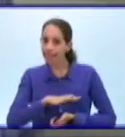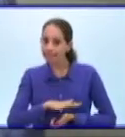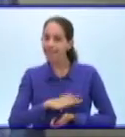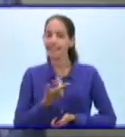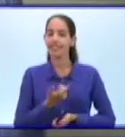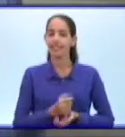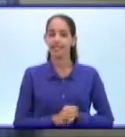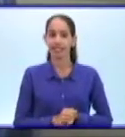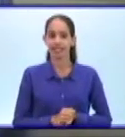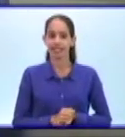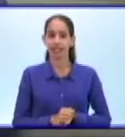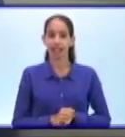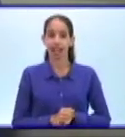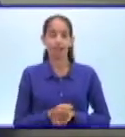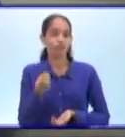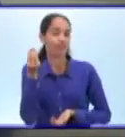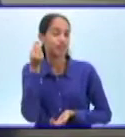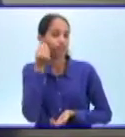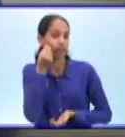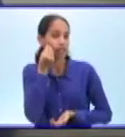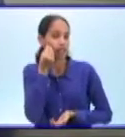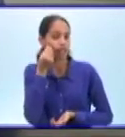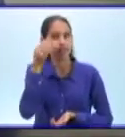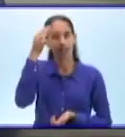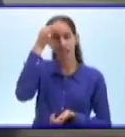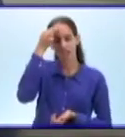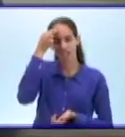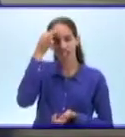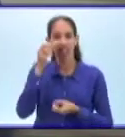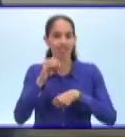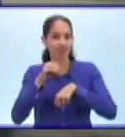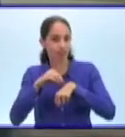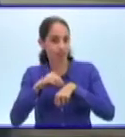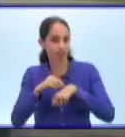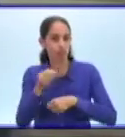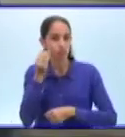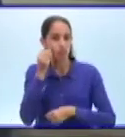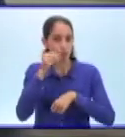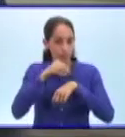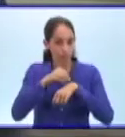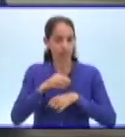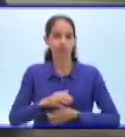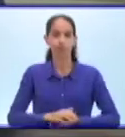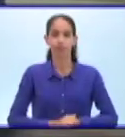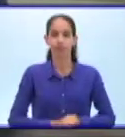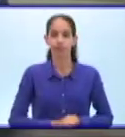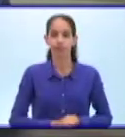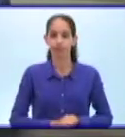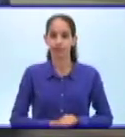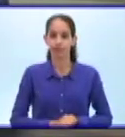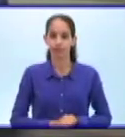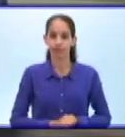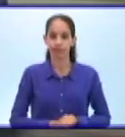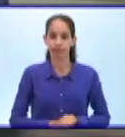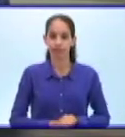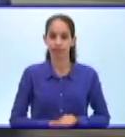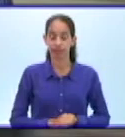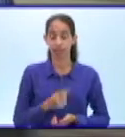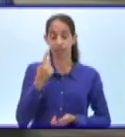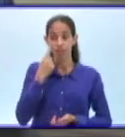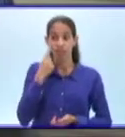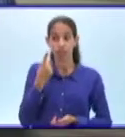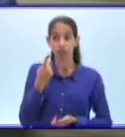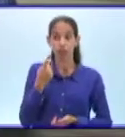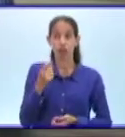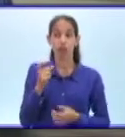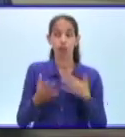besaste en la mano, la besaste en la frente, o sea, ese tipo de cosas. Y otras cosas que son íntimas de Carmen y Martí, que se ha llevado poesía y